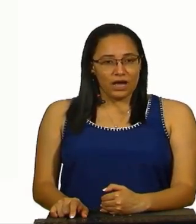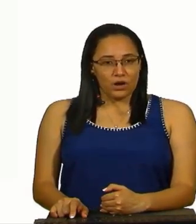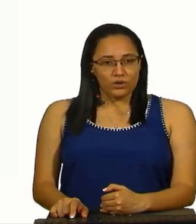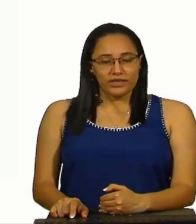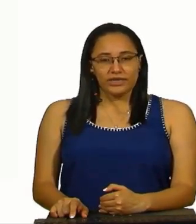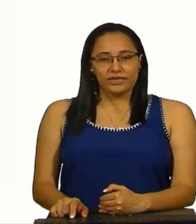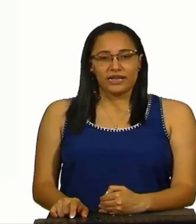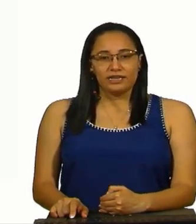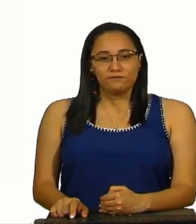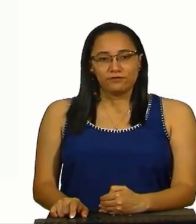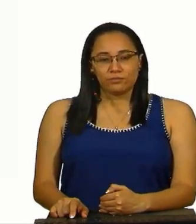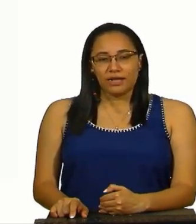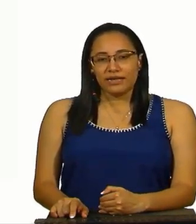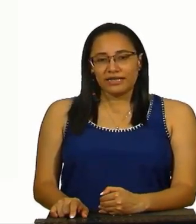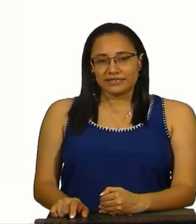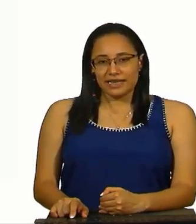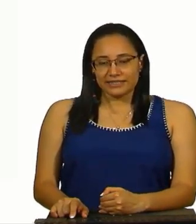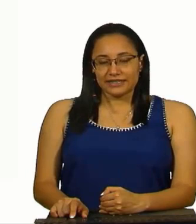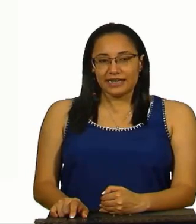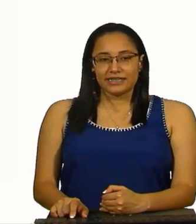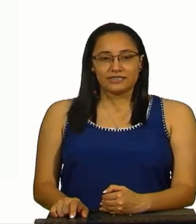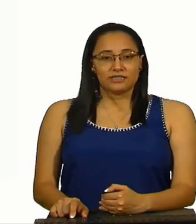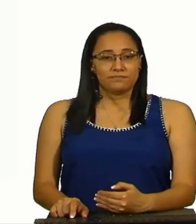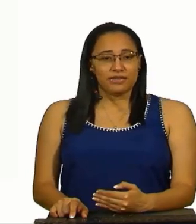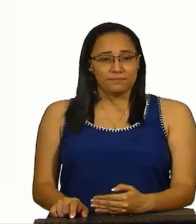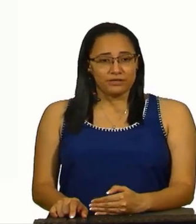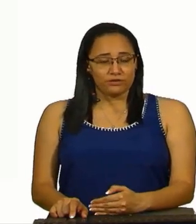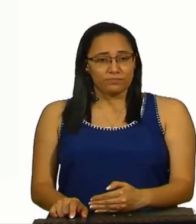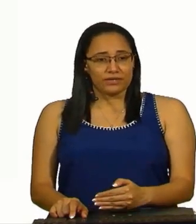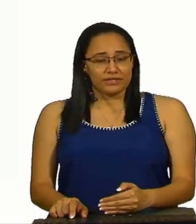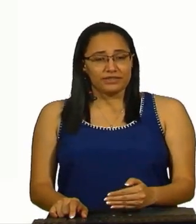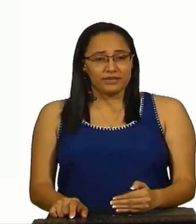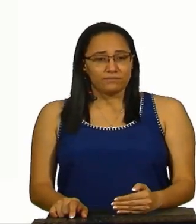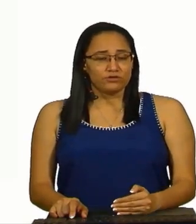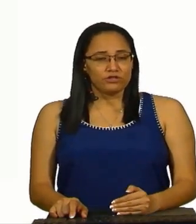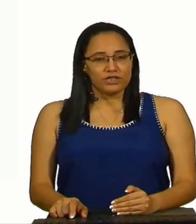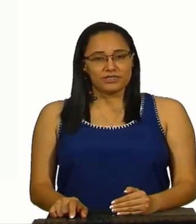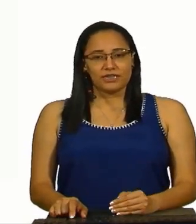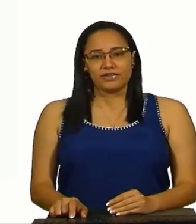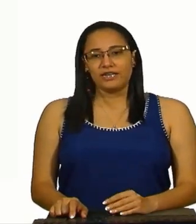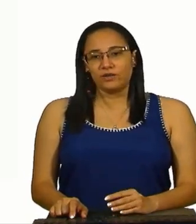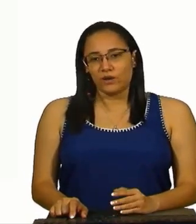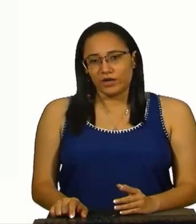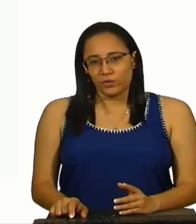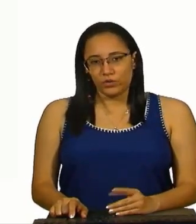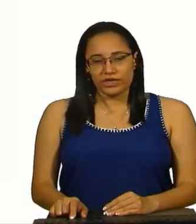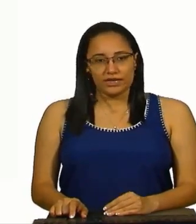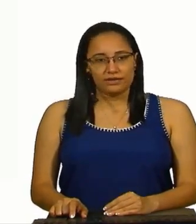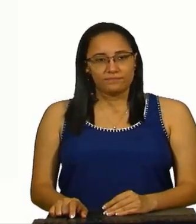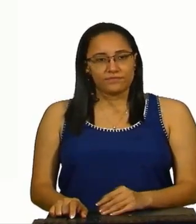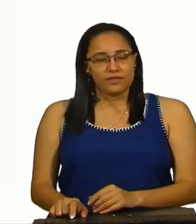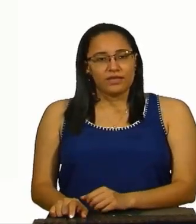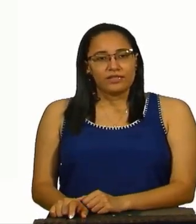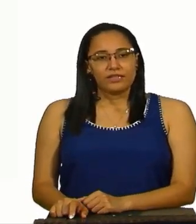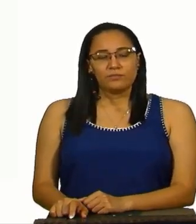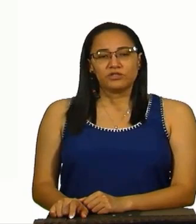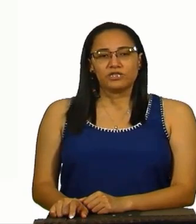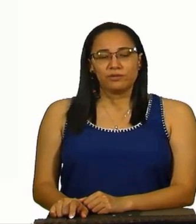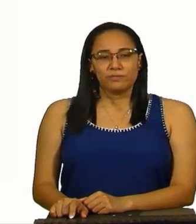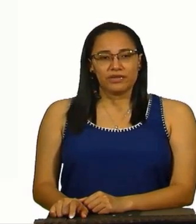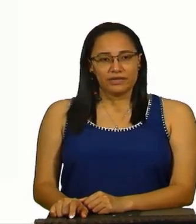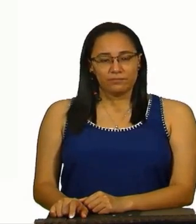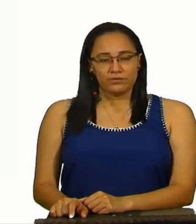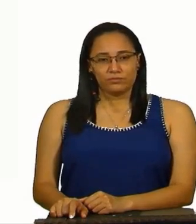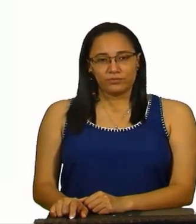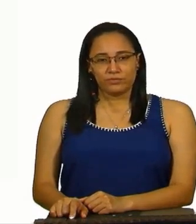es allow y la informal es let, las que la mayor parte del tiempo se utiliza en el lenguaje coloquial. Tenemos